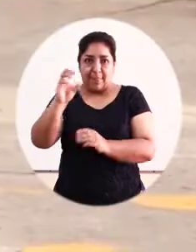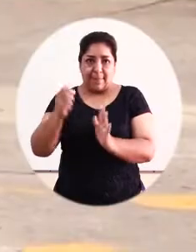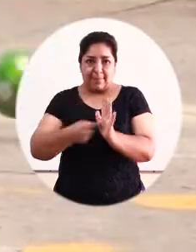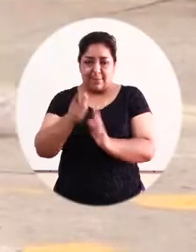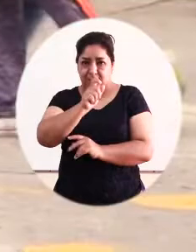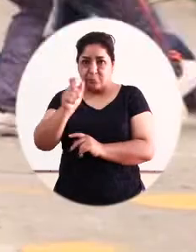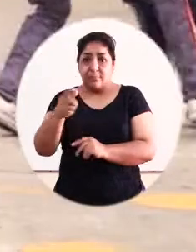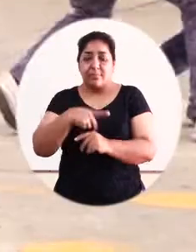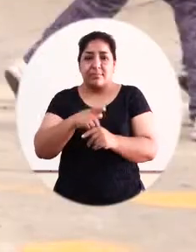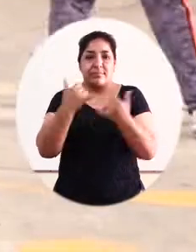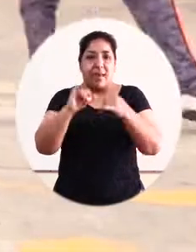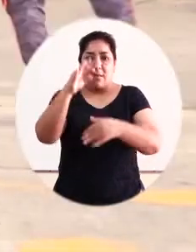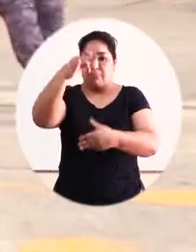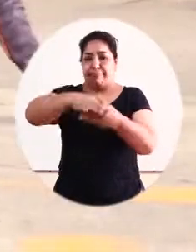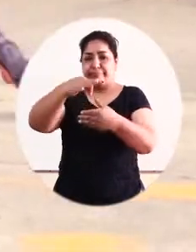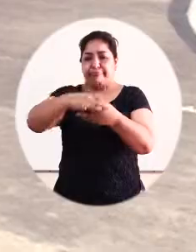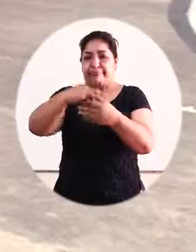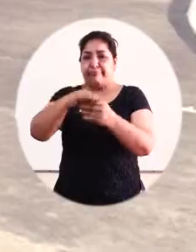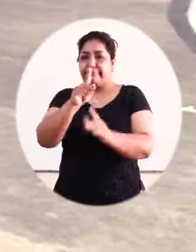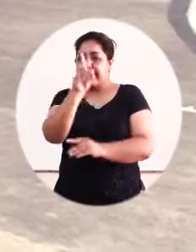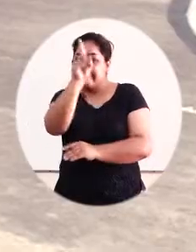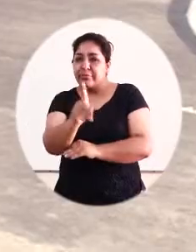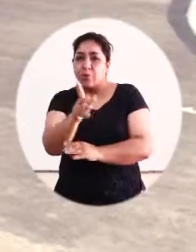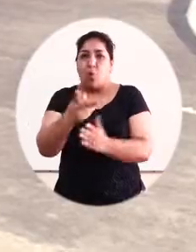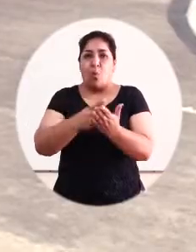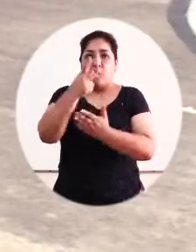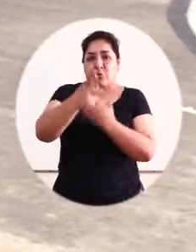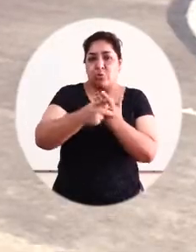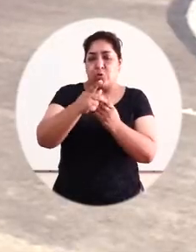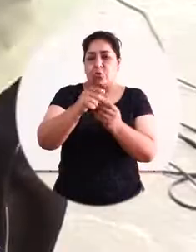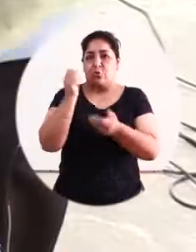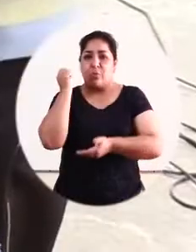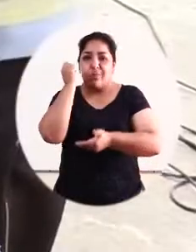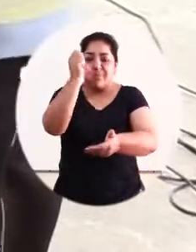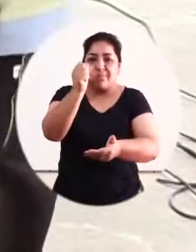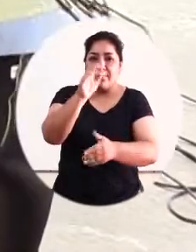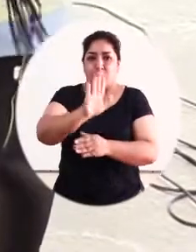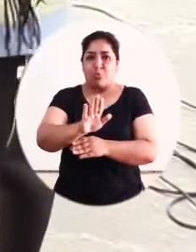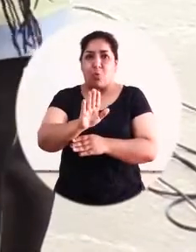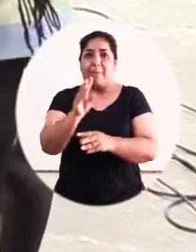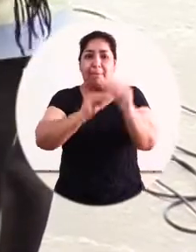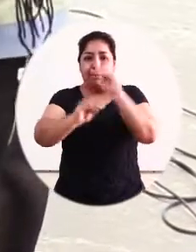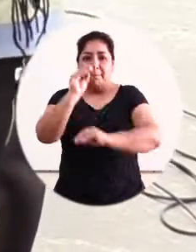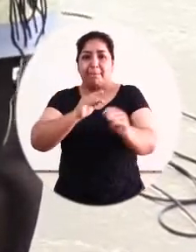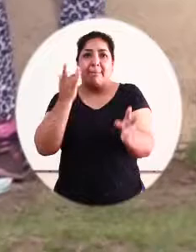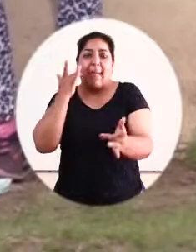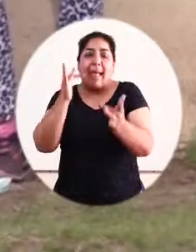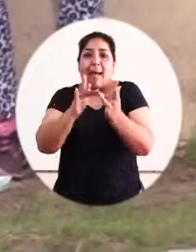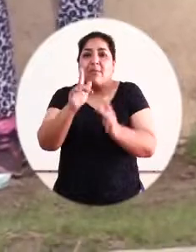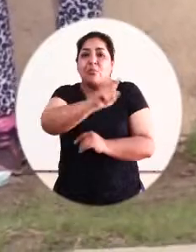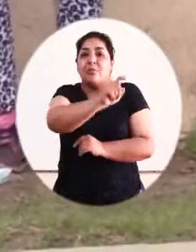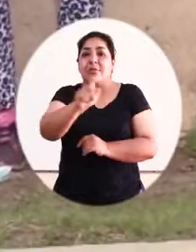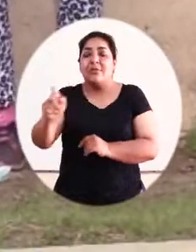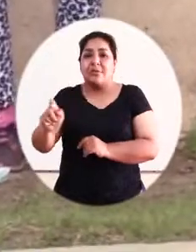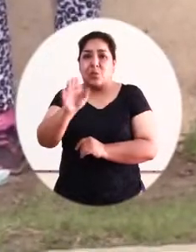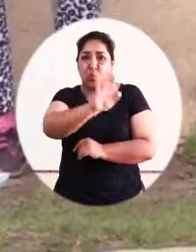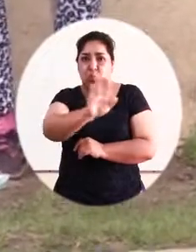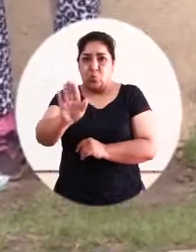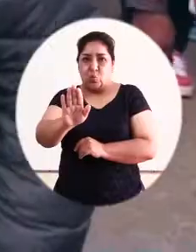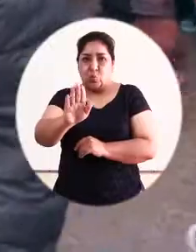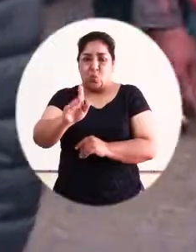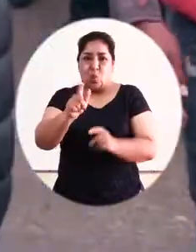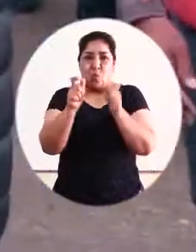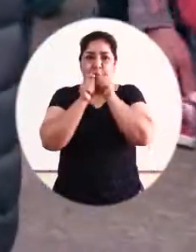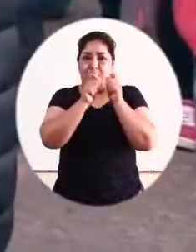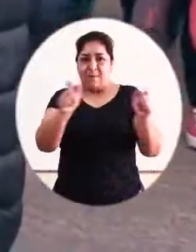contribuido con su voto a la destinación de recursos económicos de la gobernación en proyectos tipo diseñados para solventar las necesidades